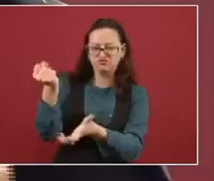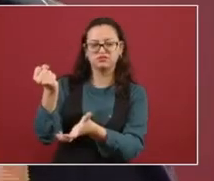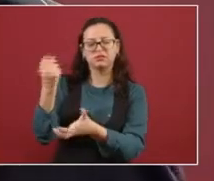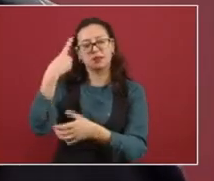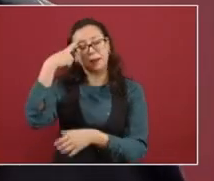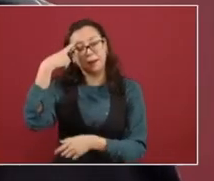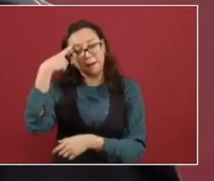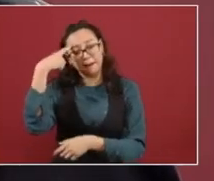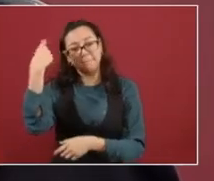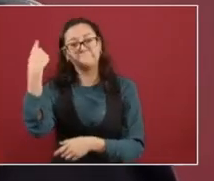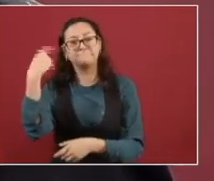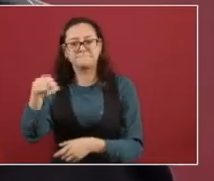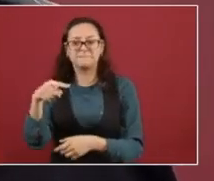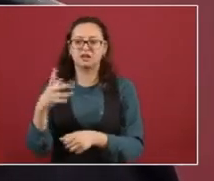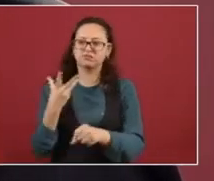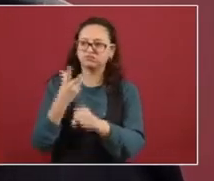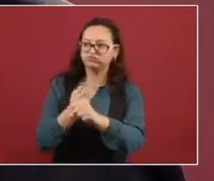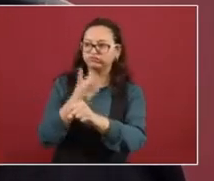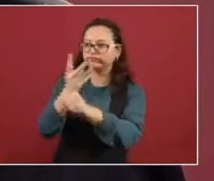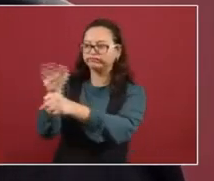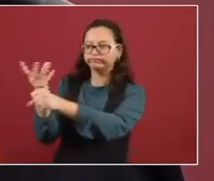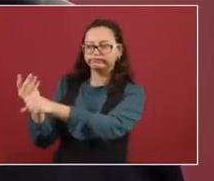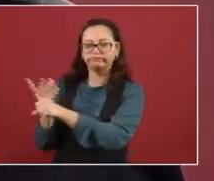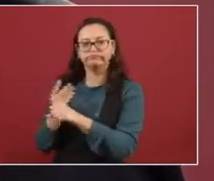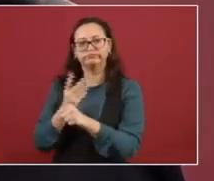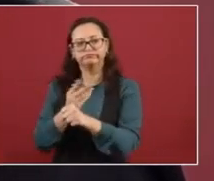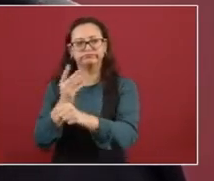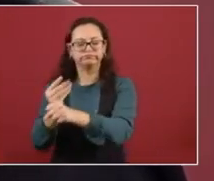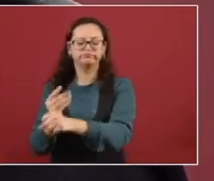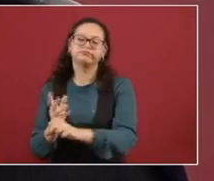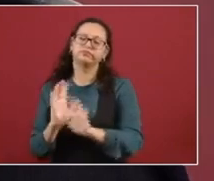para rehabilitarla, ya lo estamos haciendo,